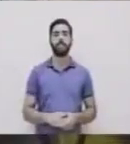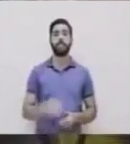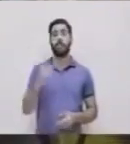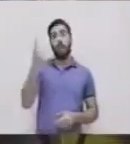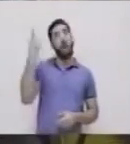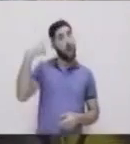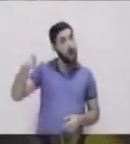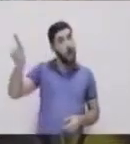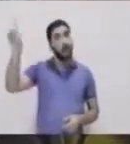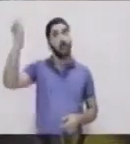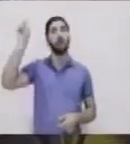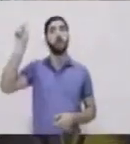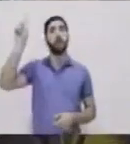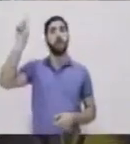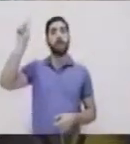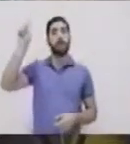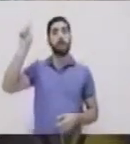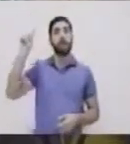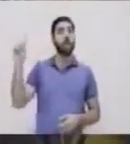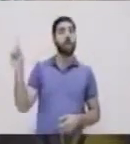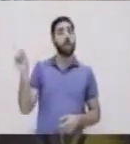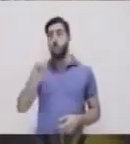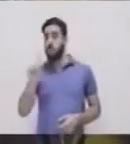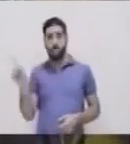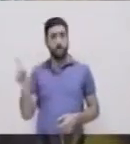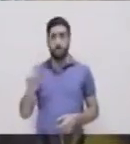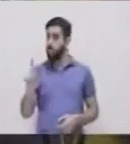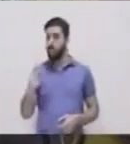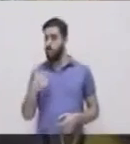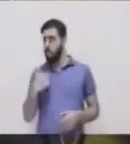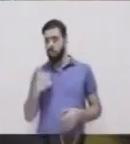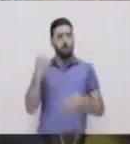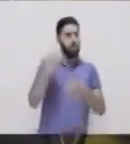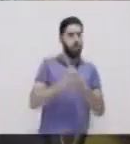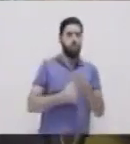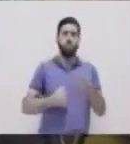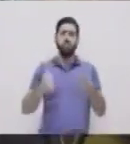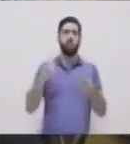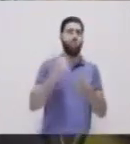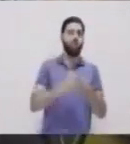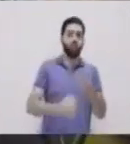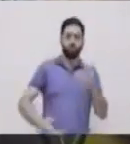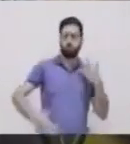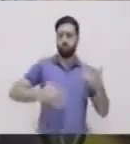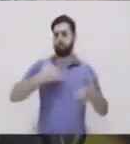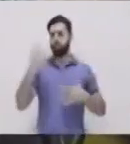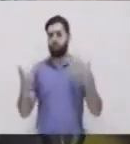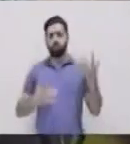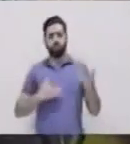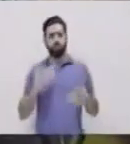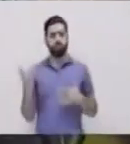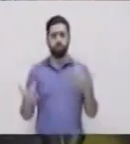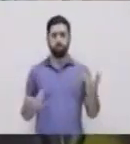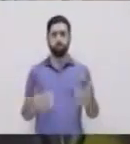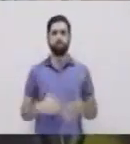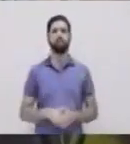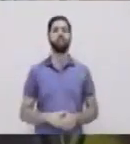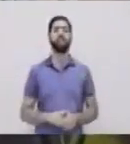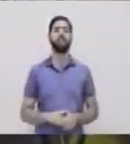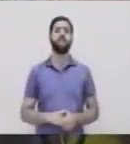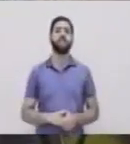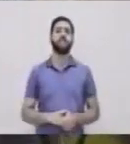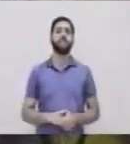Y hay de aquel que no agote, Señor, su provisión,